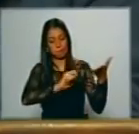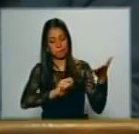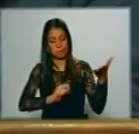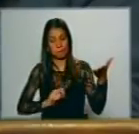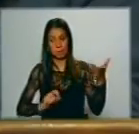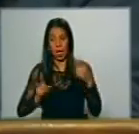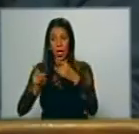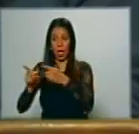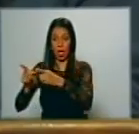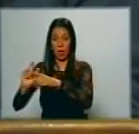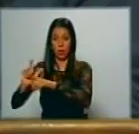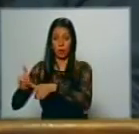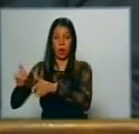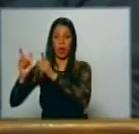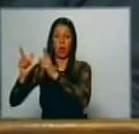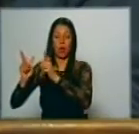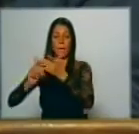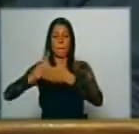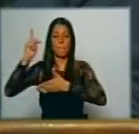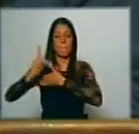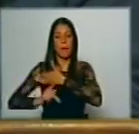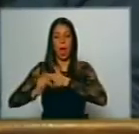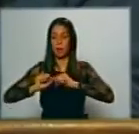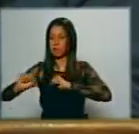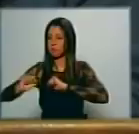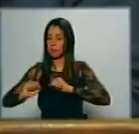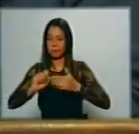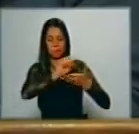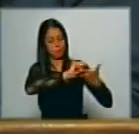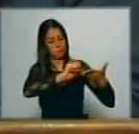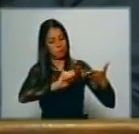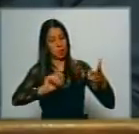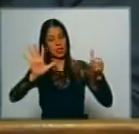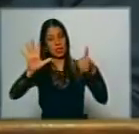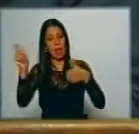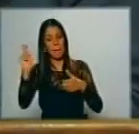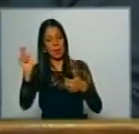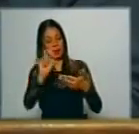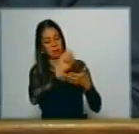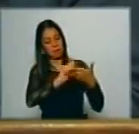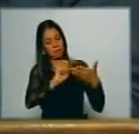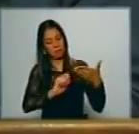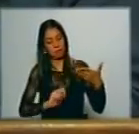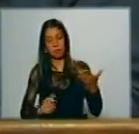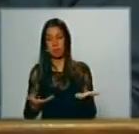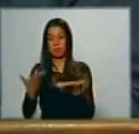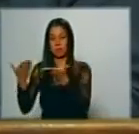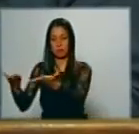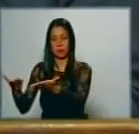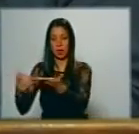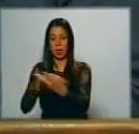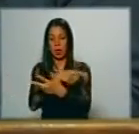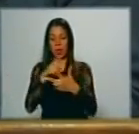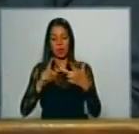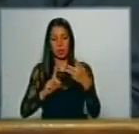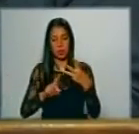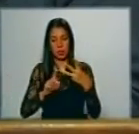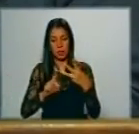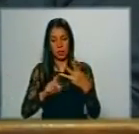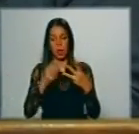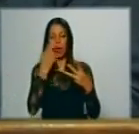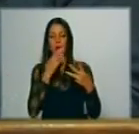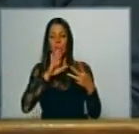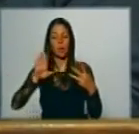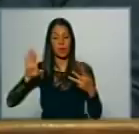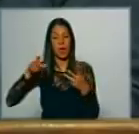cual dependen el plan de la acción semestral de la superintendencia. 3. Ordenar los compromisos